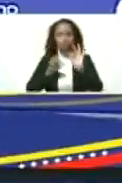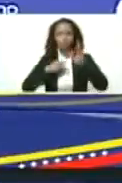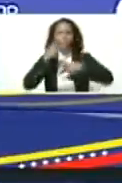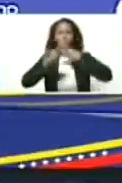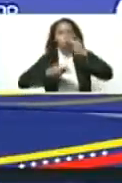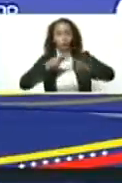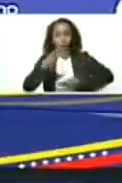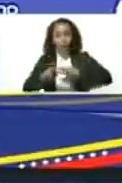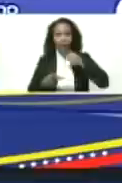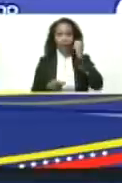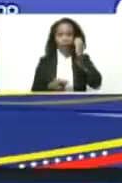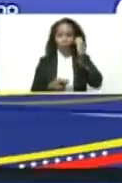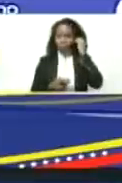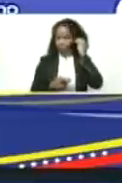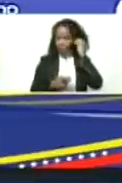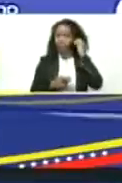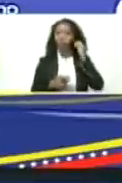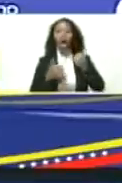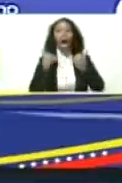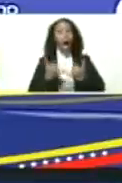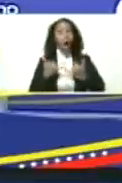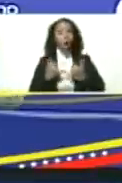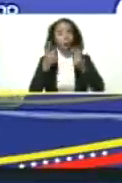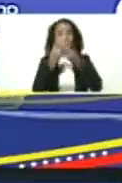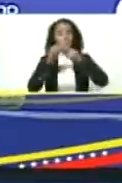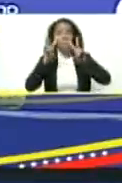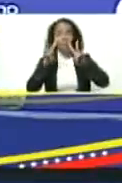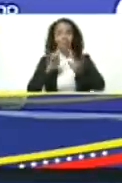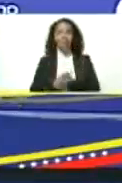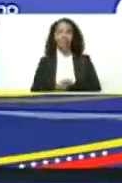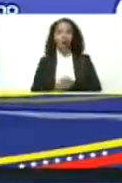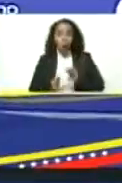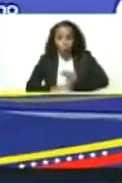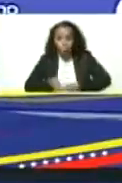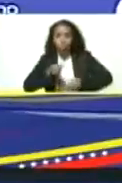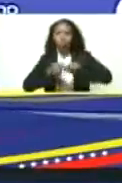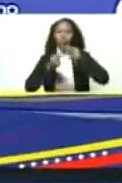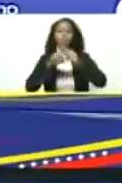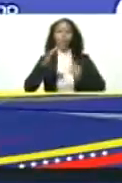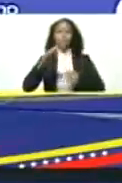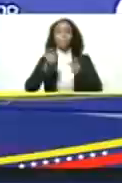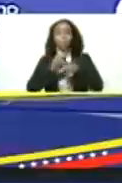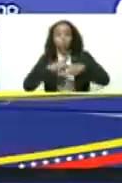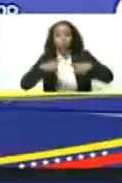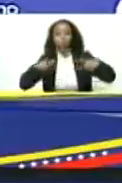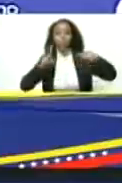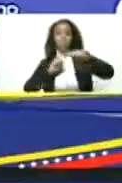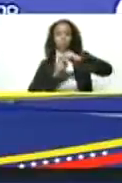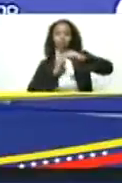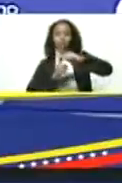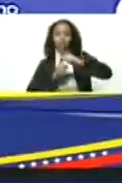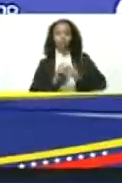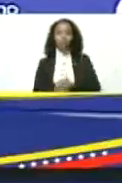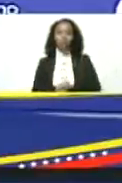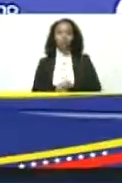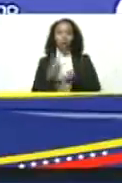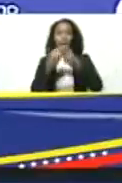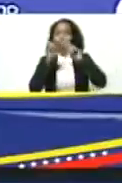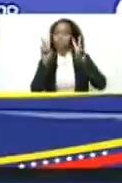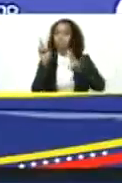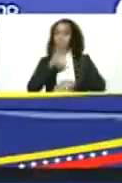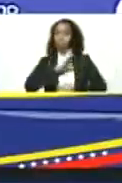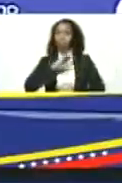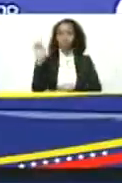política. Y ahora, con la paz, construyendo la prosperidad, con la paz